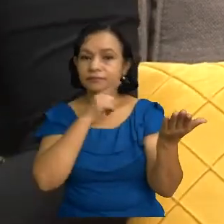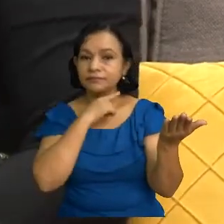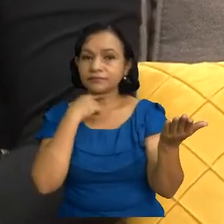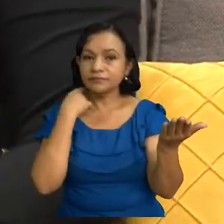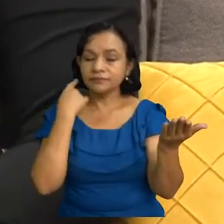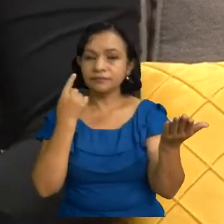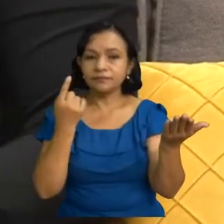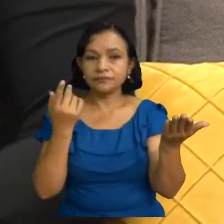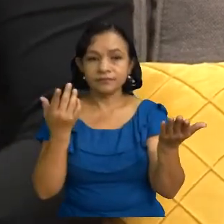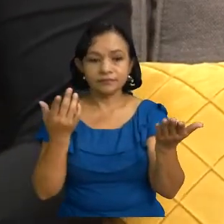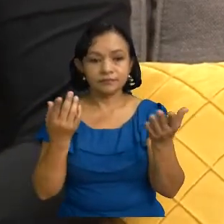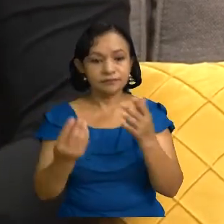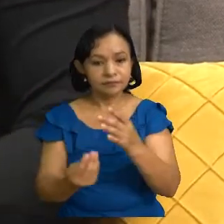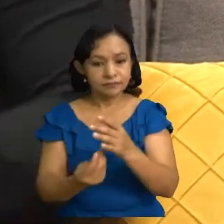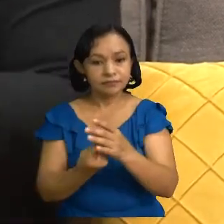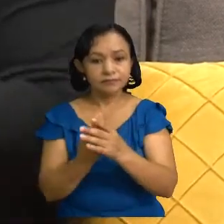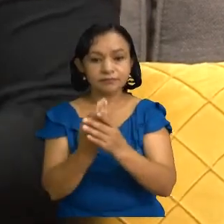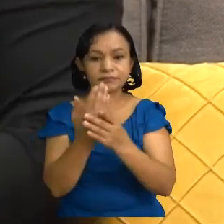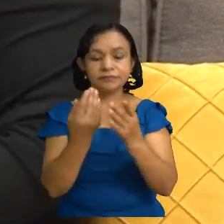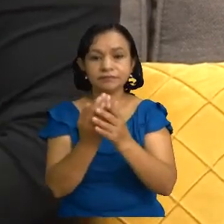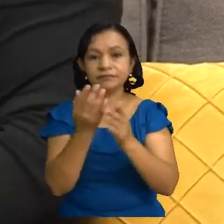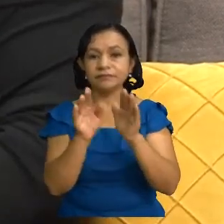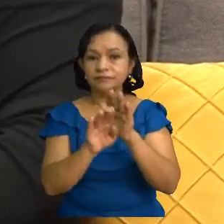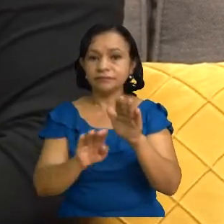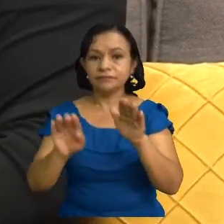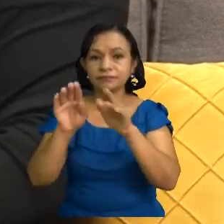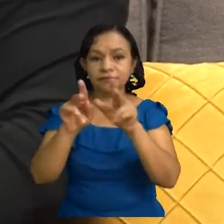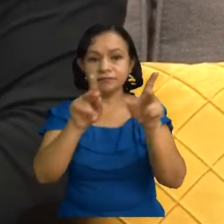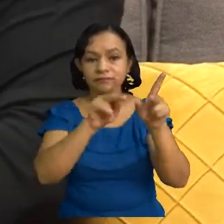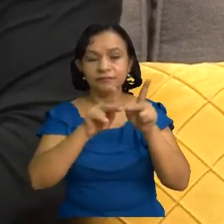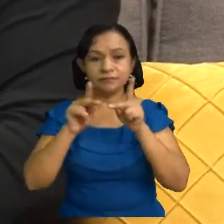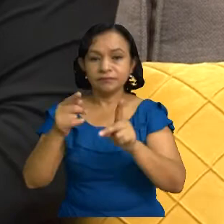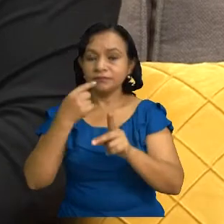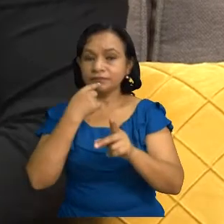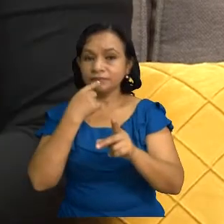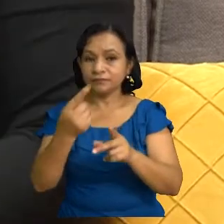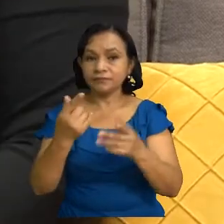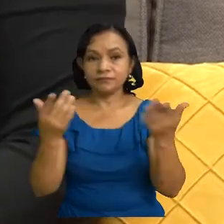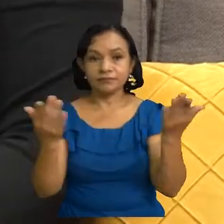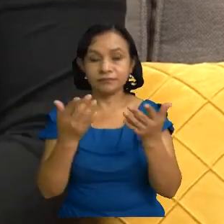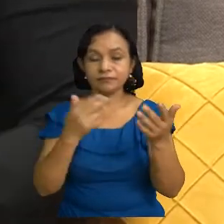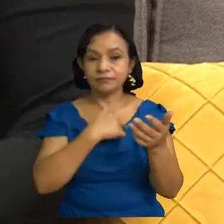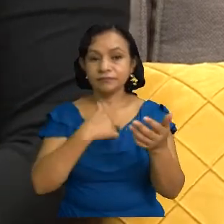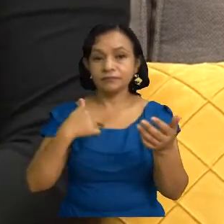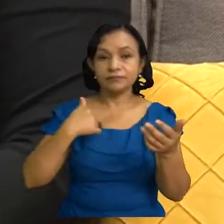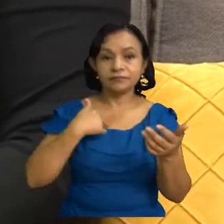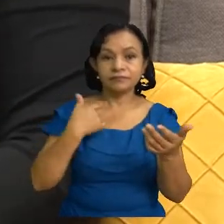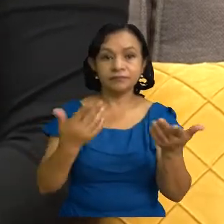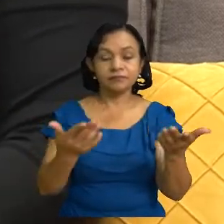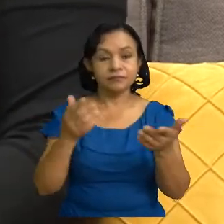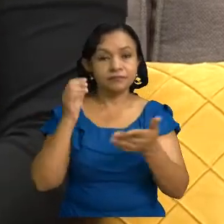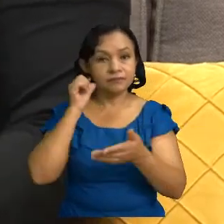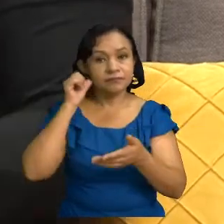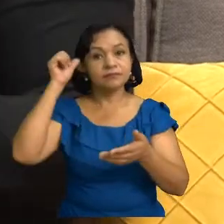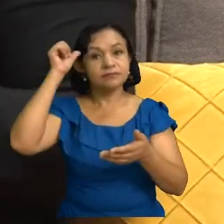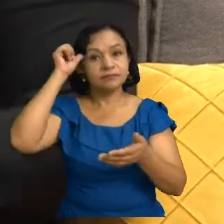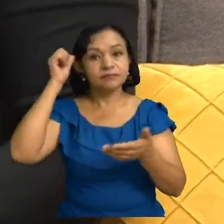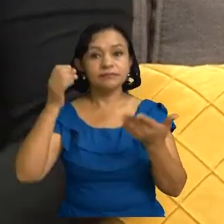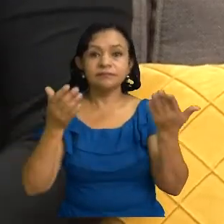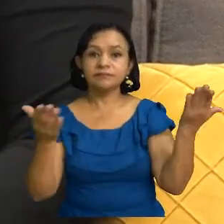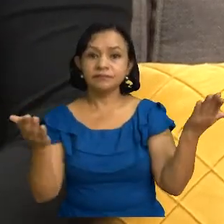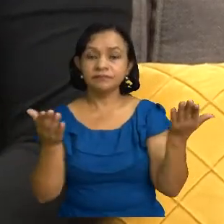vivo más y eso es lo que nosotros a nuestra gente le decimos ahora que tenemos que hacer para que él llegue a adulto